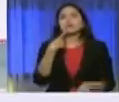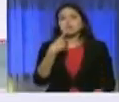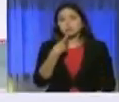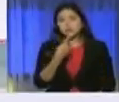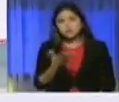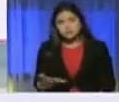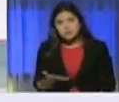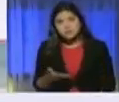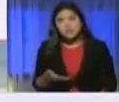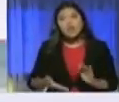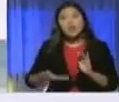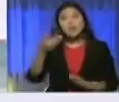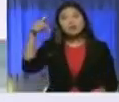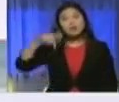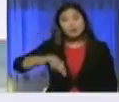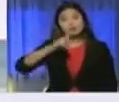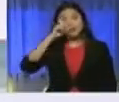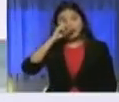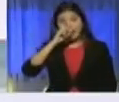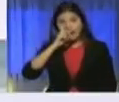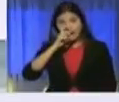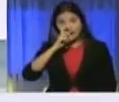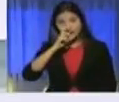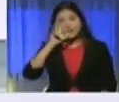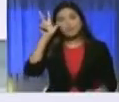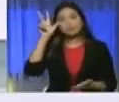el aumento de este año va,